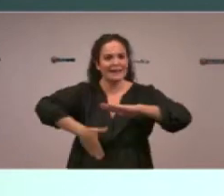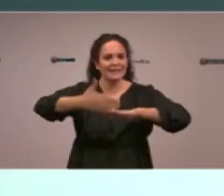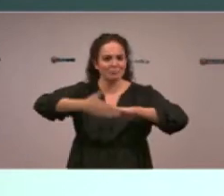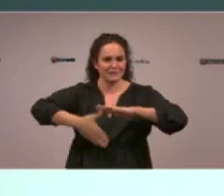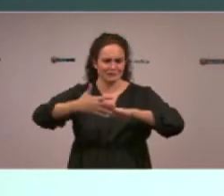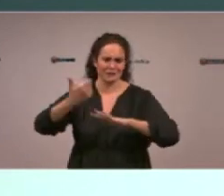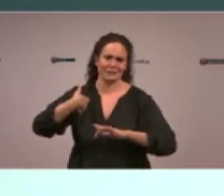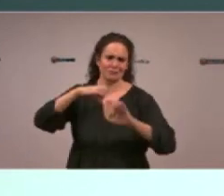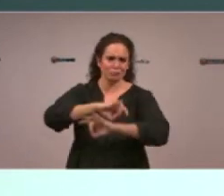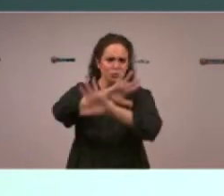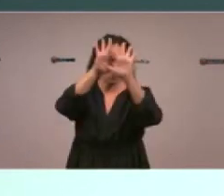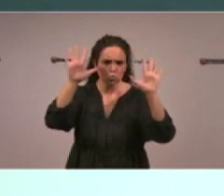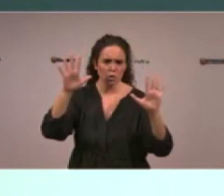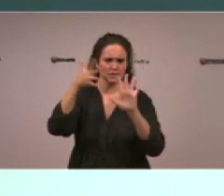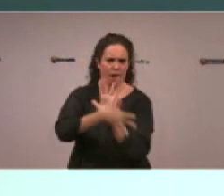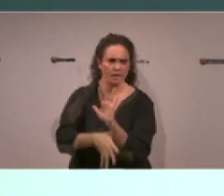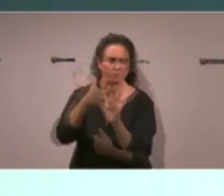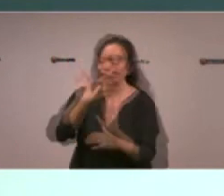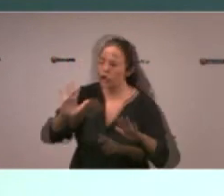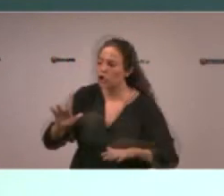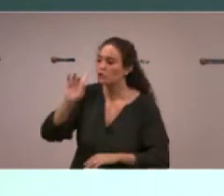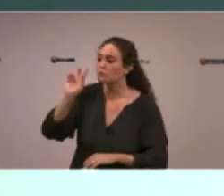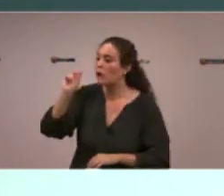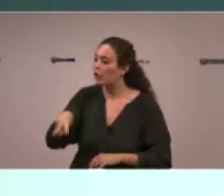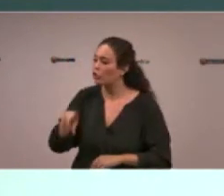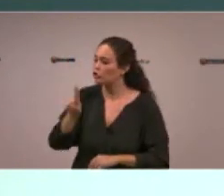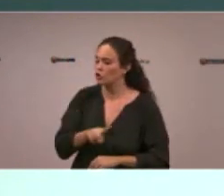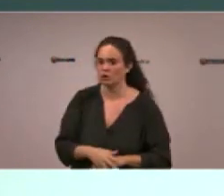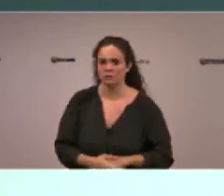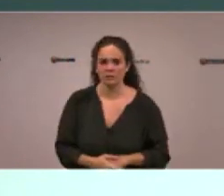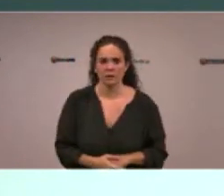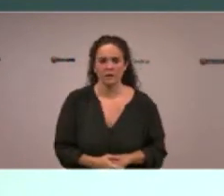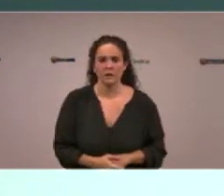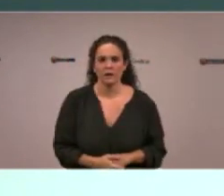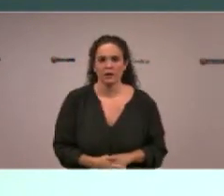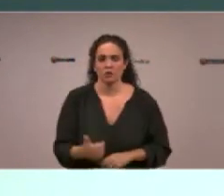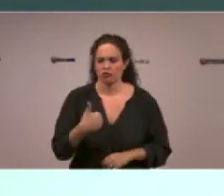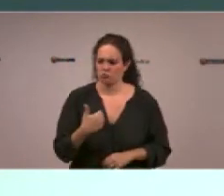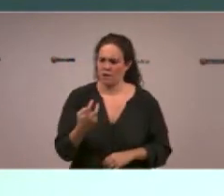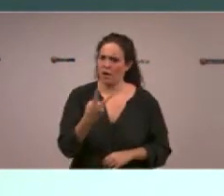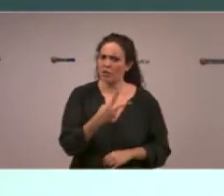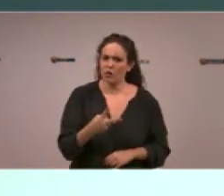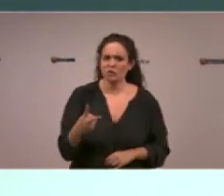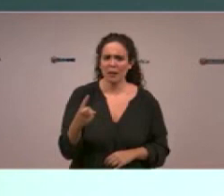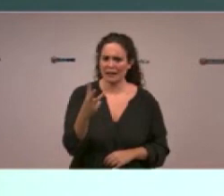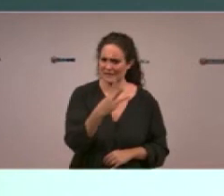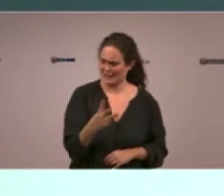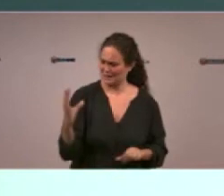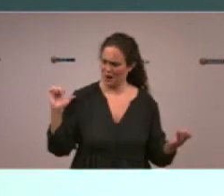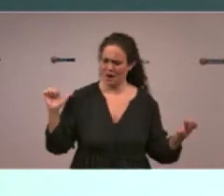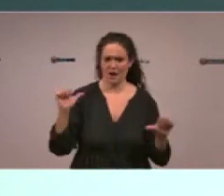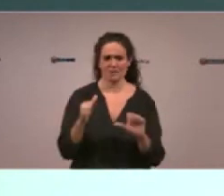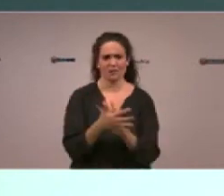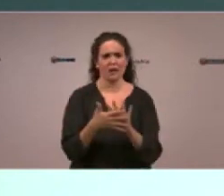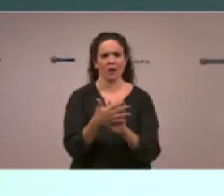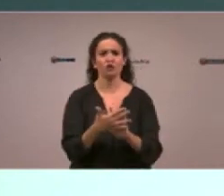alarma permite para adoptar más decisiones. Bueno, yo llevo dos o tres semanas hablando en nombre del Gobierno y diciendo que no